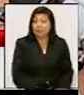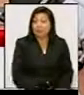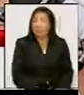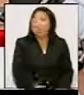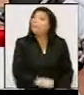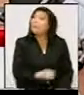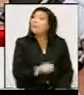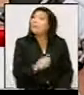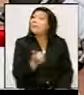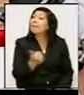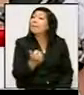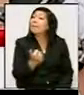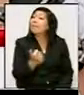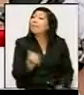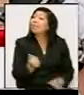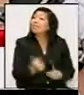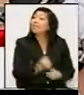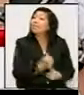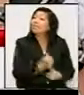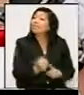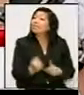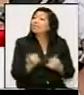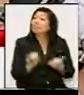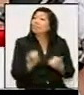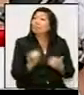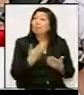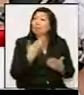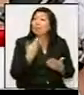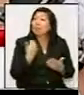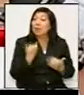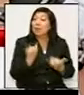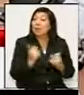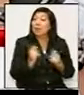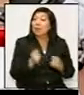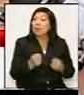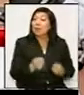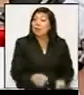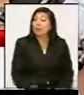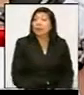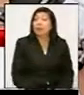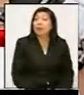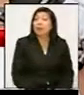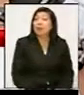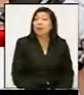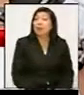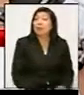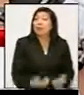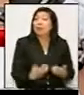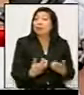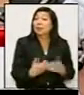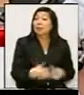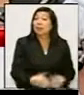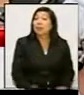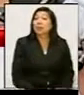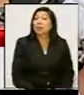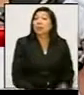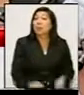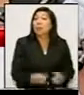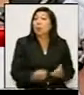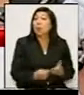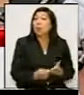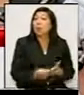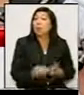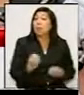por ejemplo, el maltrato en este servicio de calidad que brindan estas, supuestamente estas empresas, desde la compra de